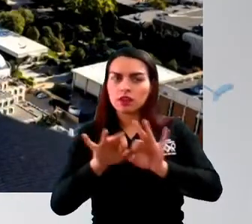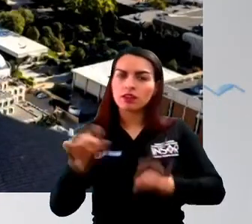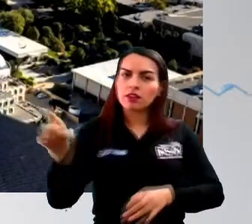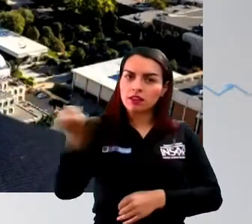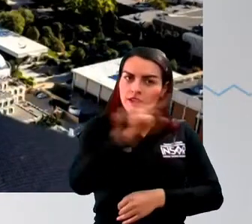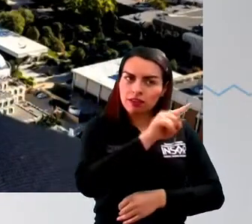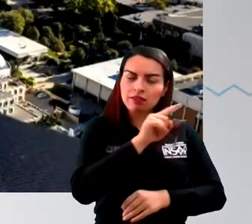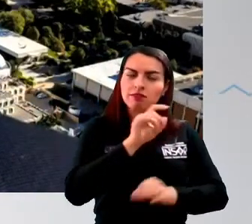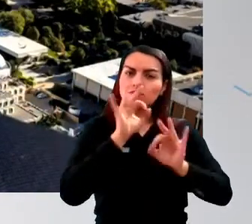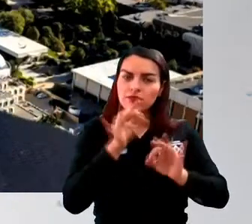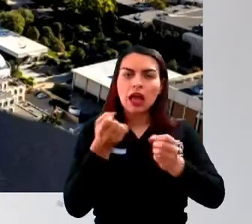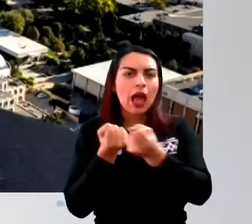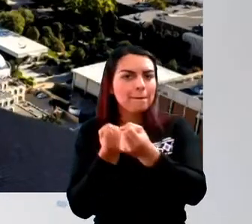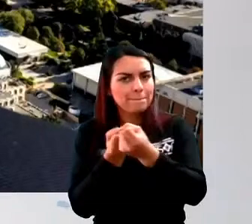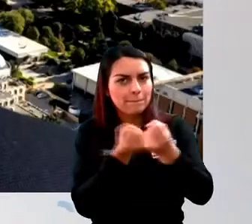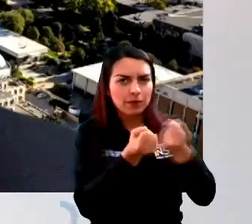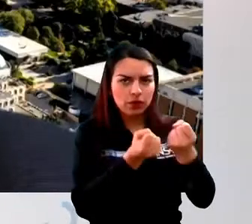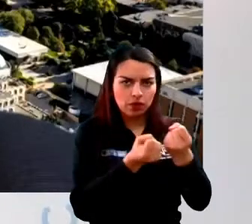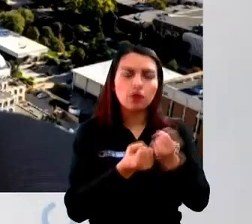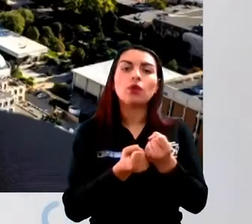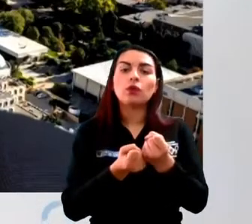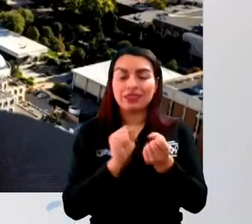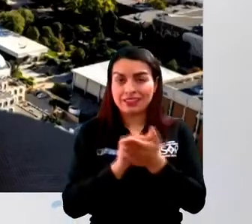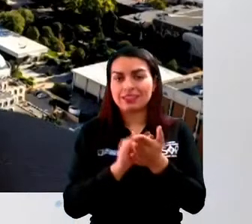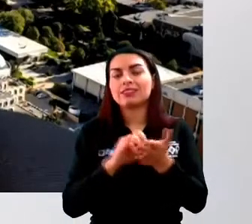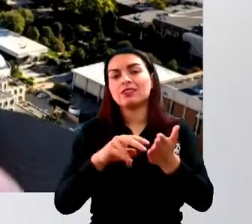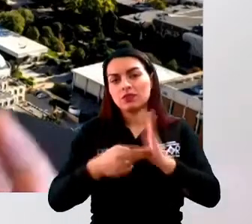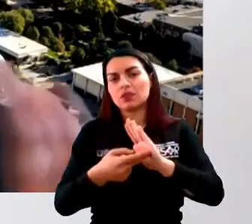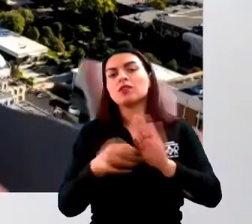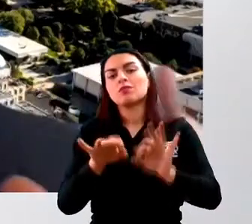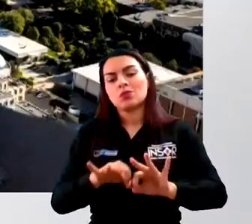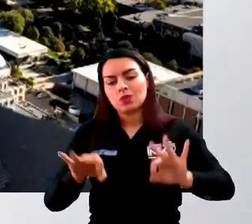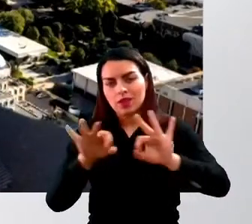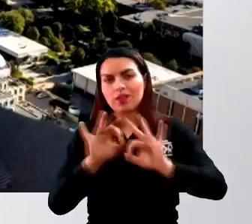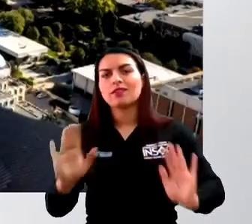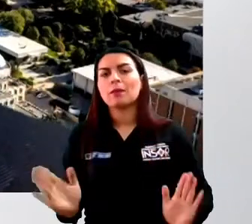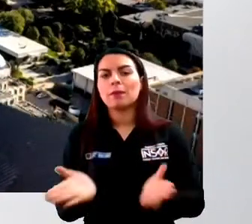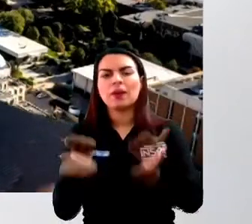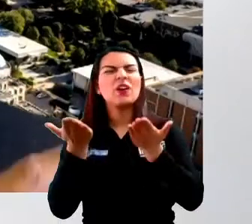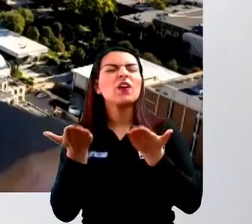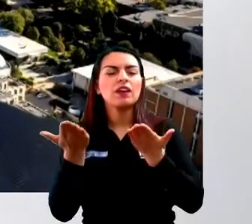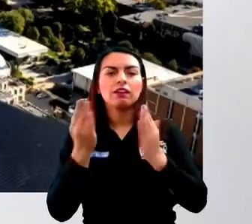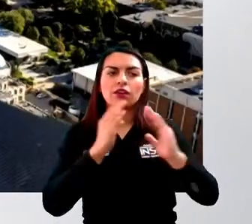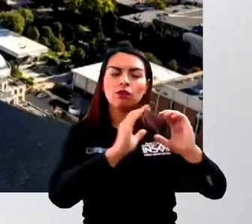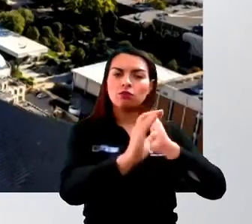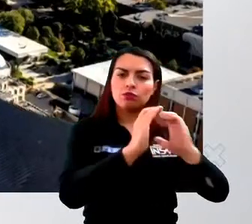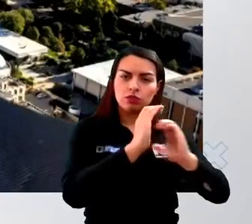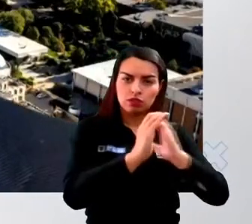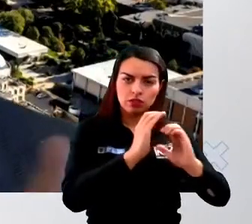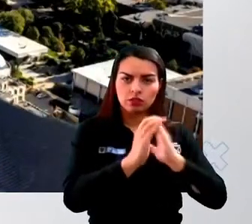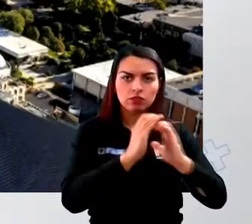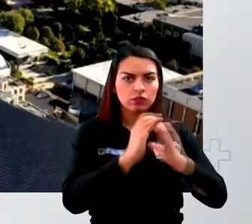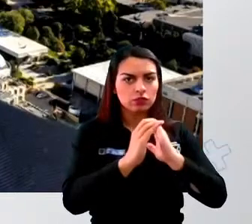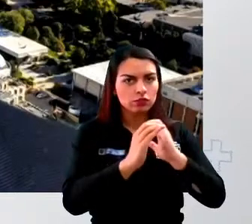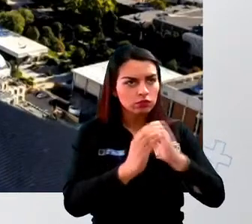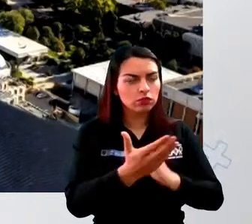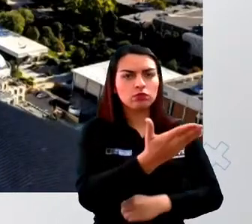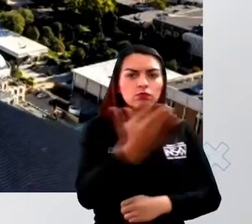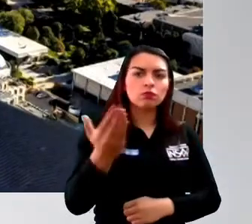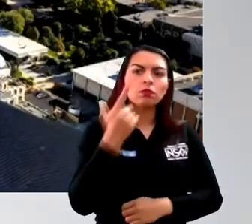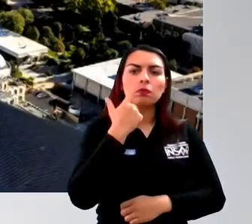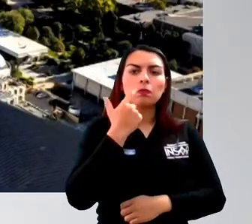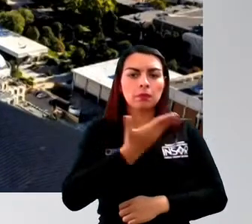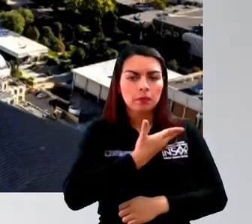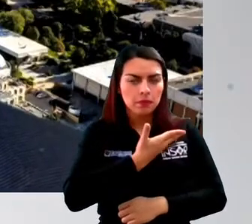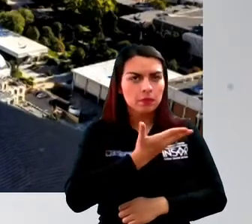redes de apoyo que ellos tienen. Por lo tanto, debemos mejorar esta parte también. La comunicación con los padres en línea de